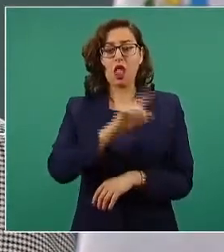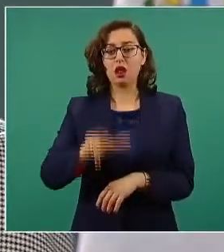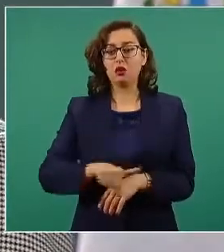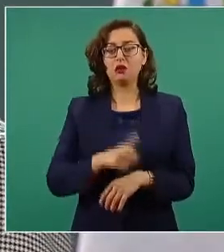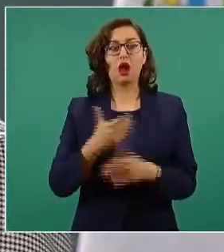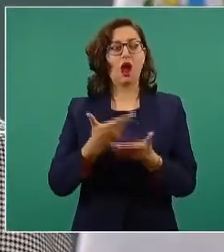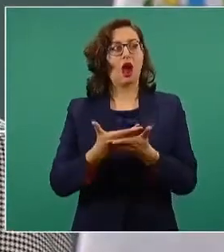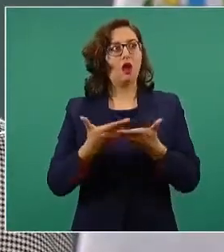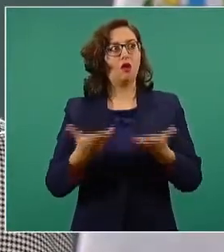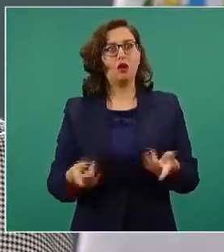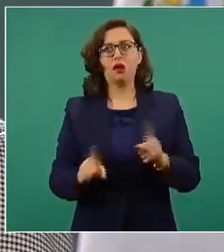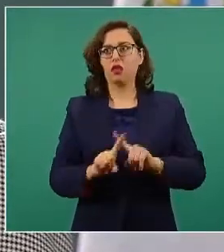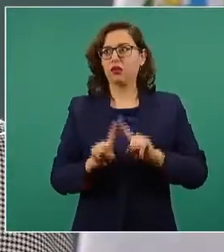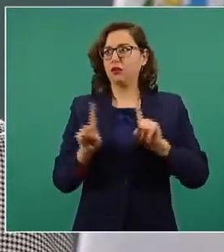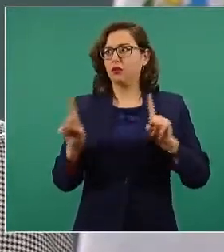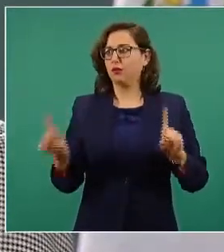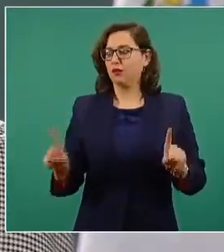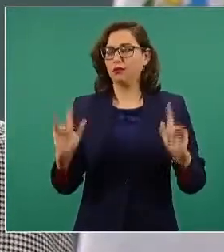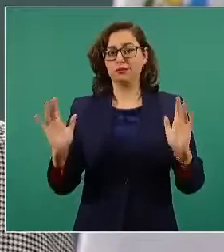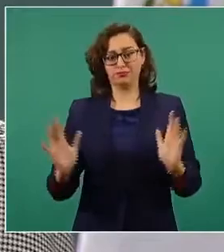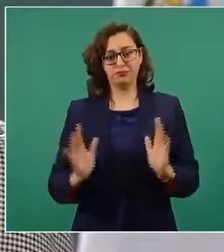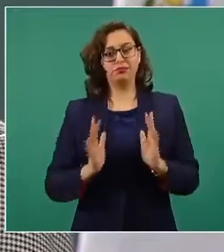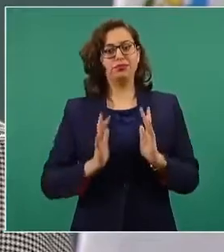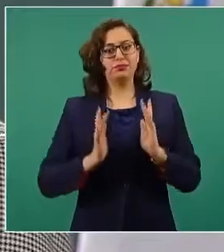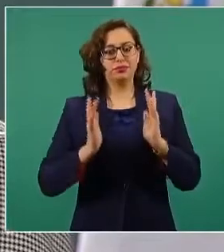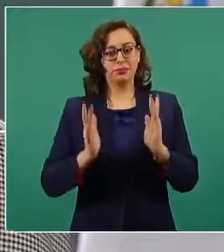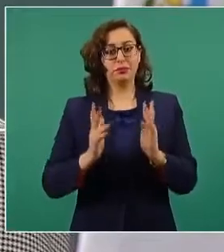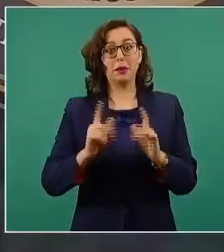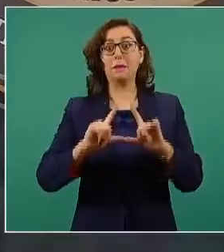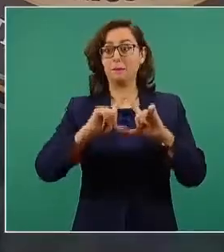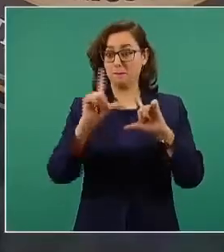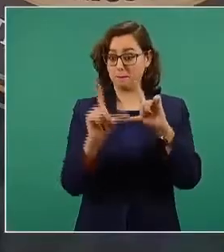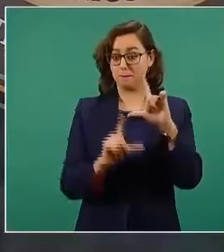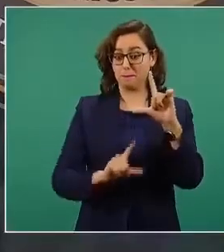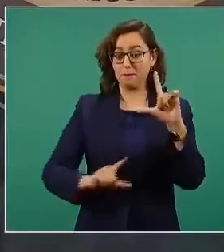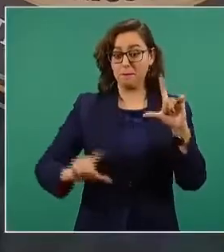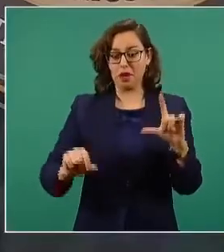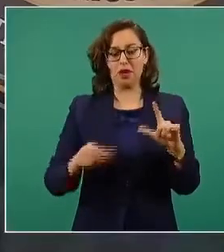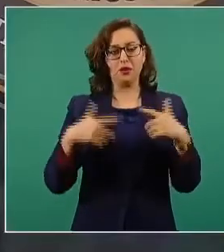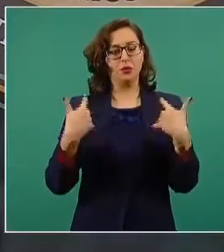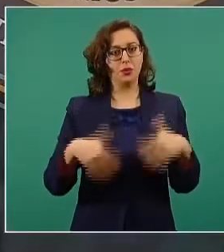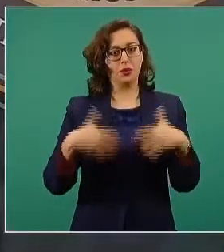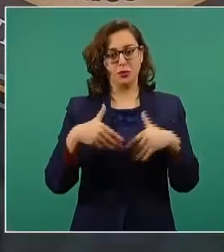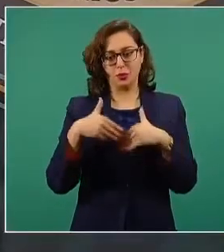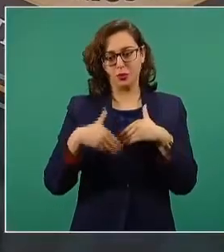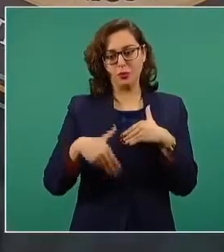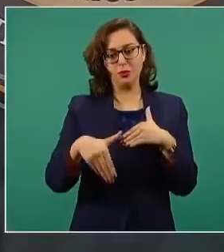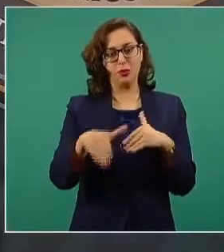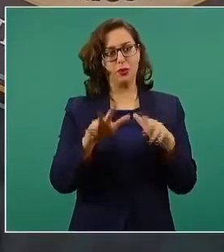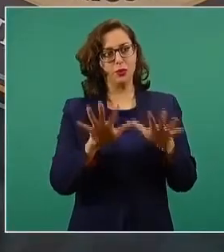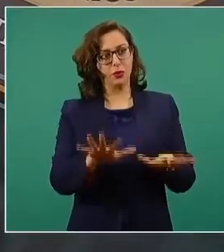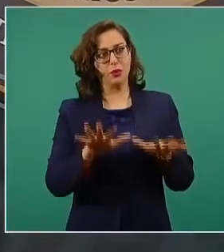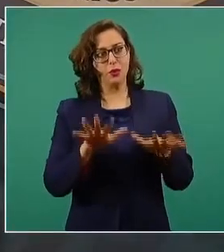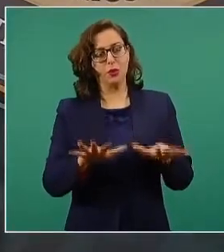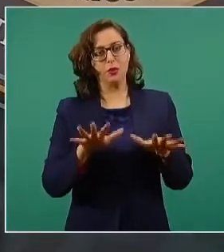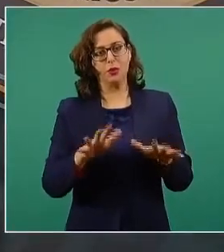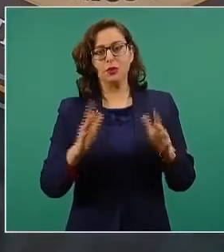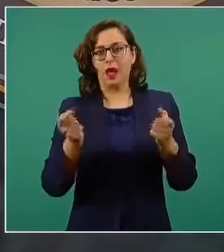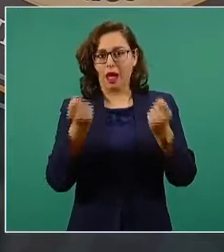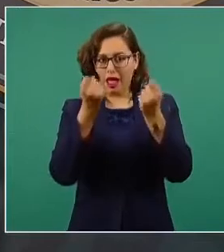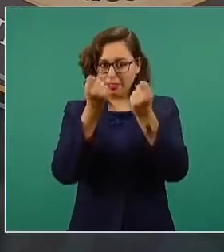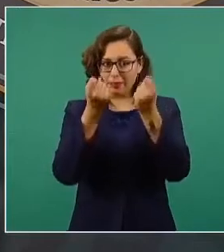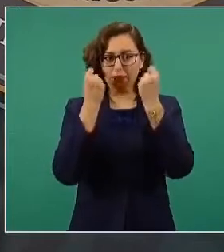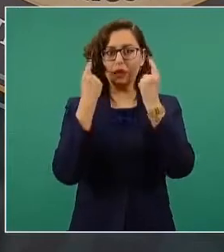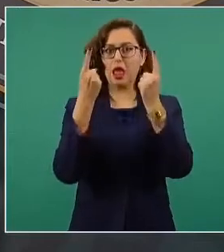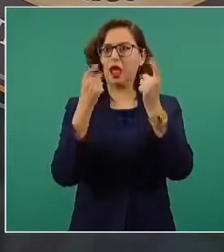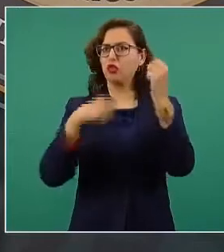sido una noción inspiradora para los mexicanos y para los países de todo el mundo. Un